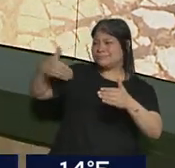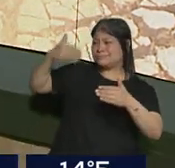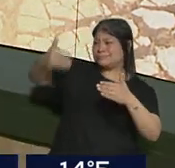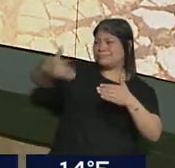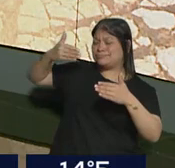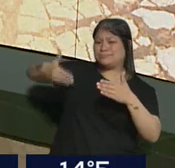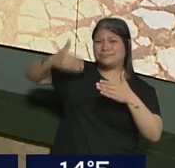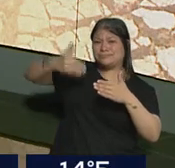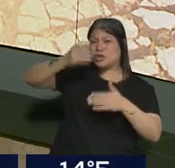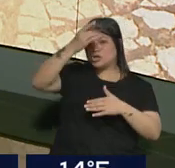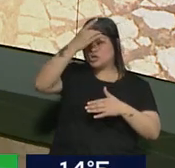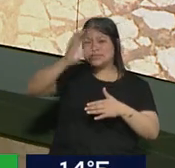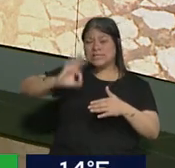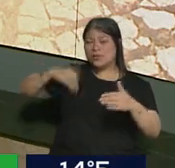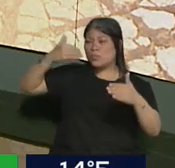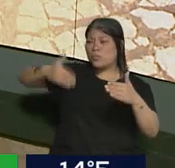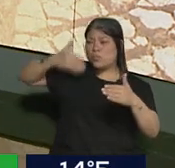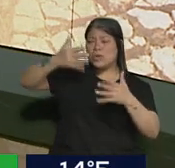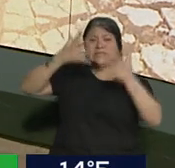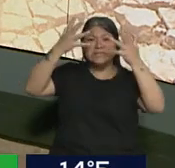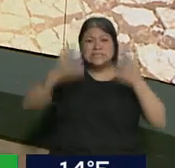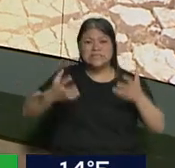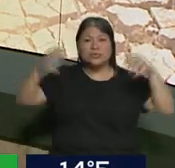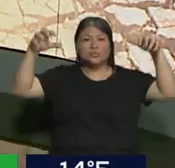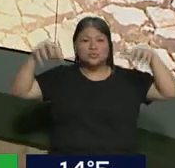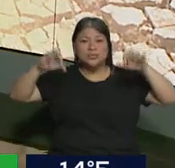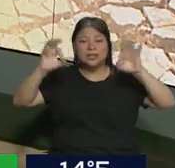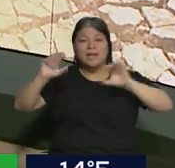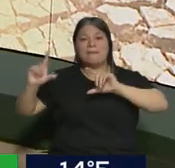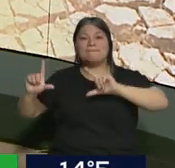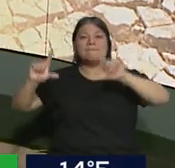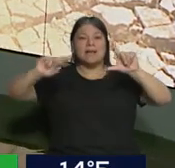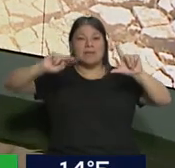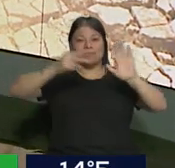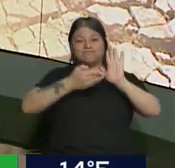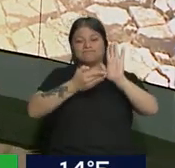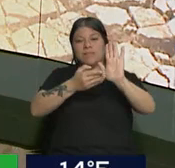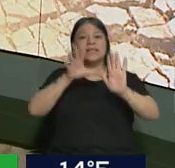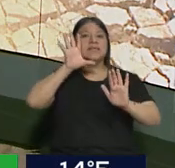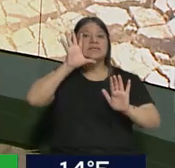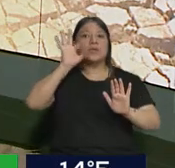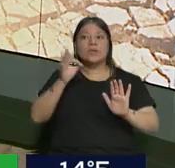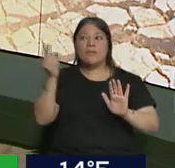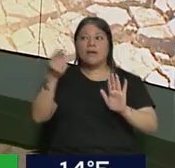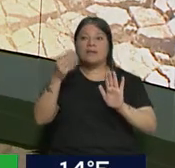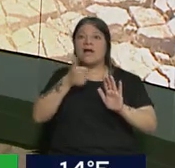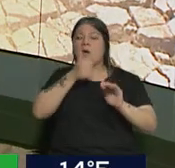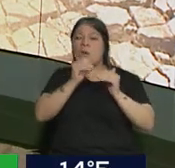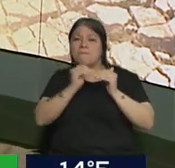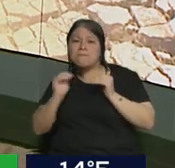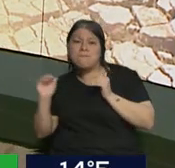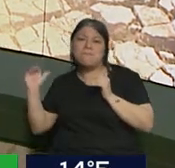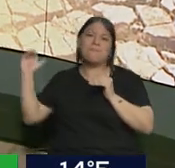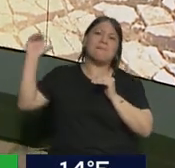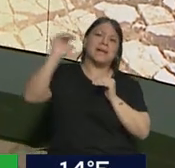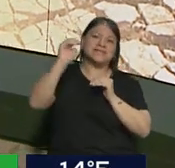años seguidos de sequía. Vamos a ver la próxima placa para poder hablar de este 50% extra de nivel de agua que van a tener sobre